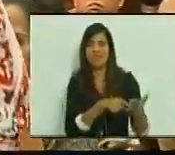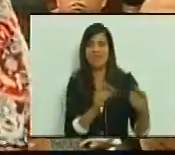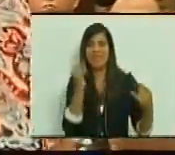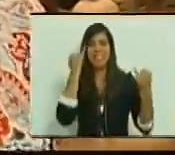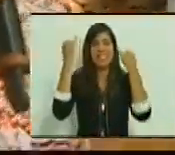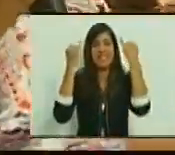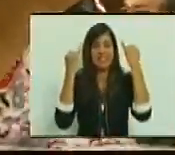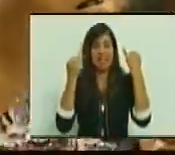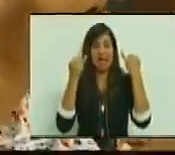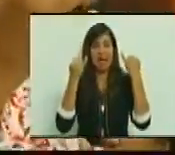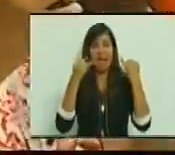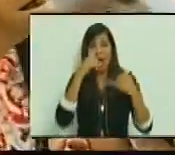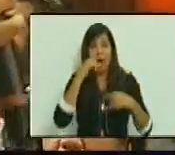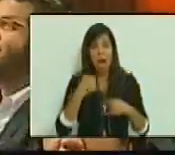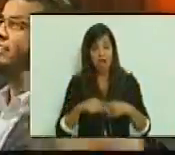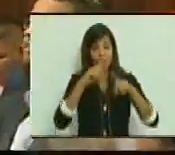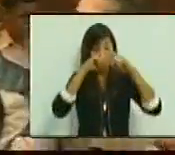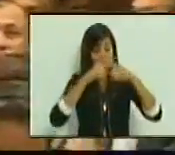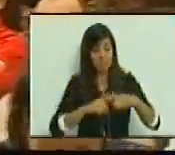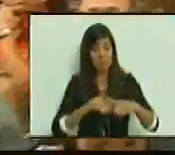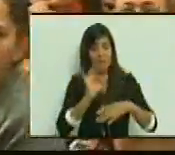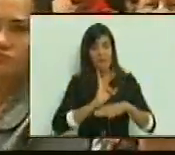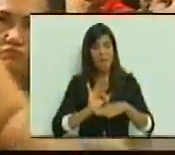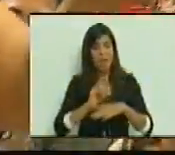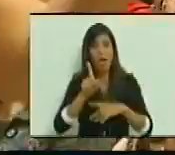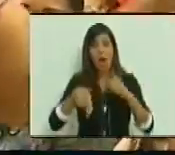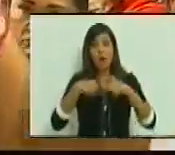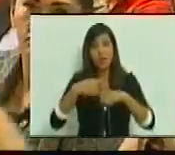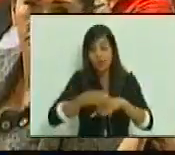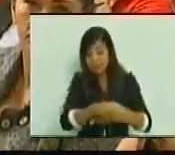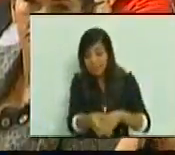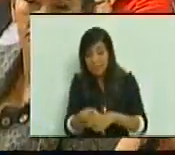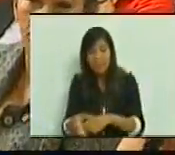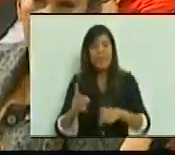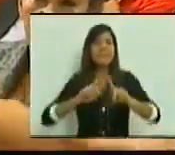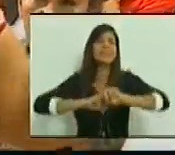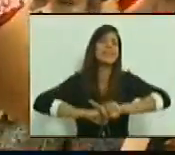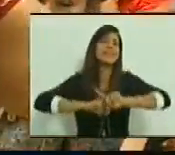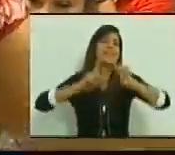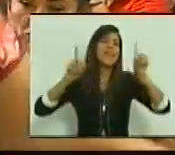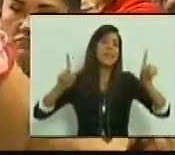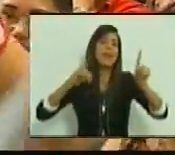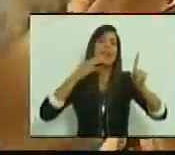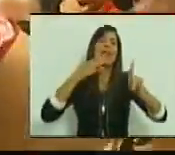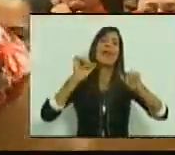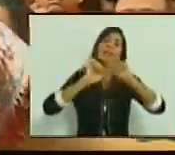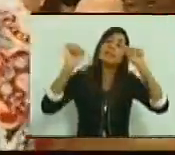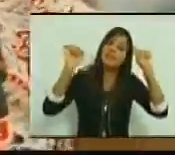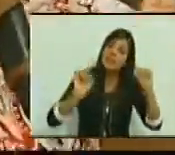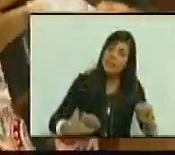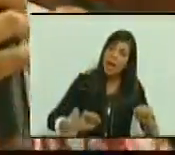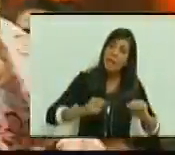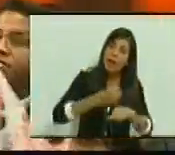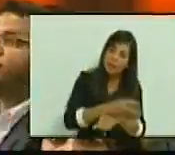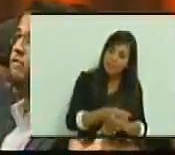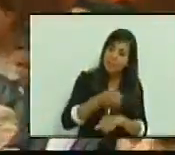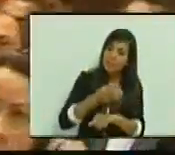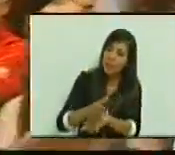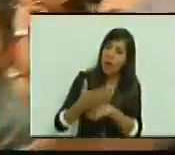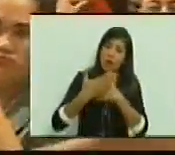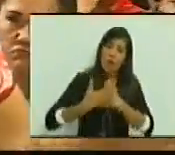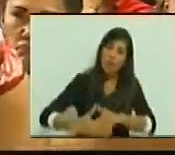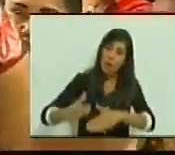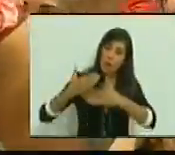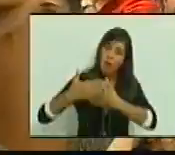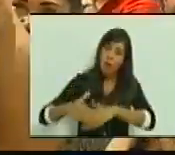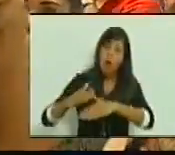Una cosa es el año fiscal y otra cosa es el año de siembra. Ahorita hablábamos con él y nos decía, es que el sistema de siembra es un